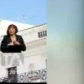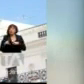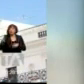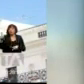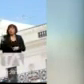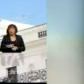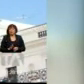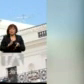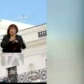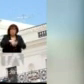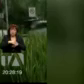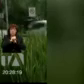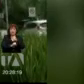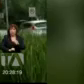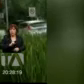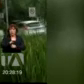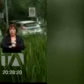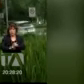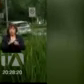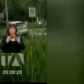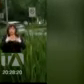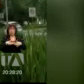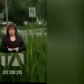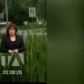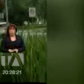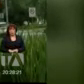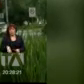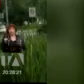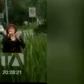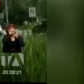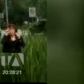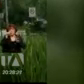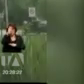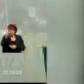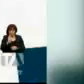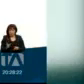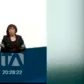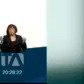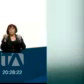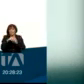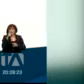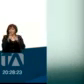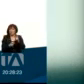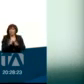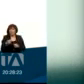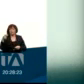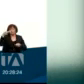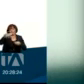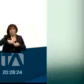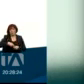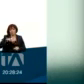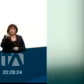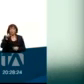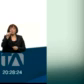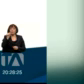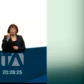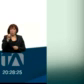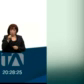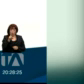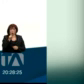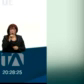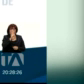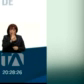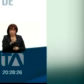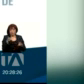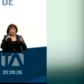pasar varios años hasta que explote el caso Odebrecht para que esta lista tenga más miembros. El ex contralor Carlos Pollitt salió del país el 26